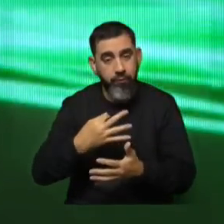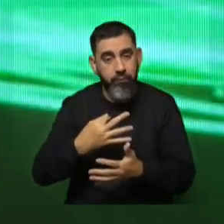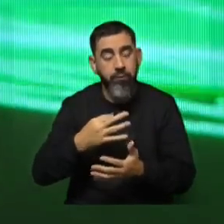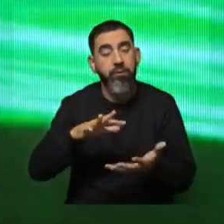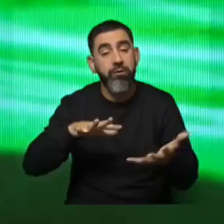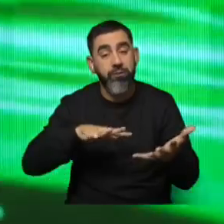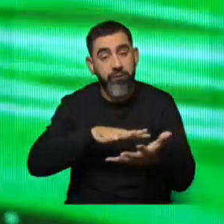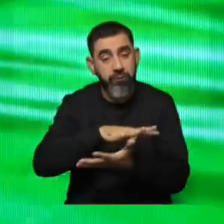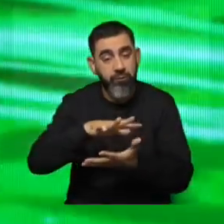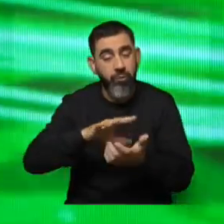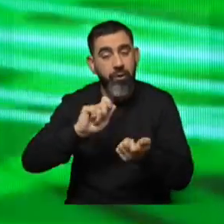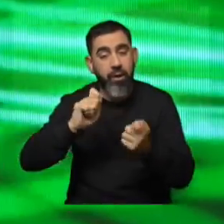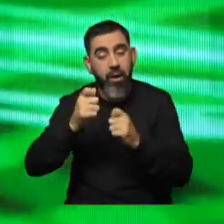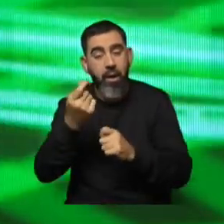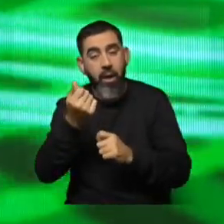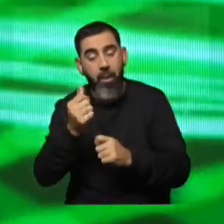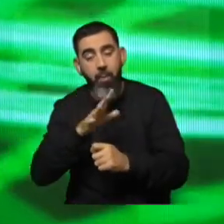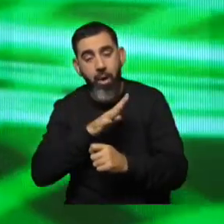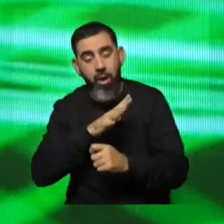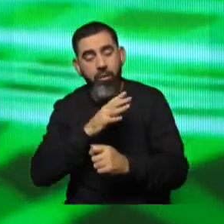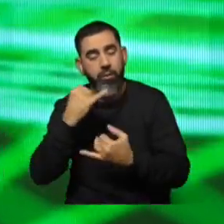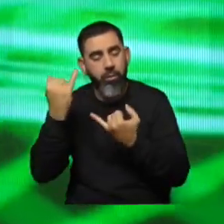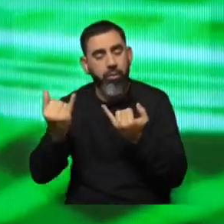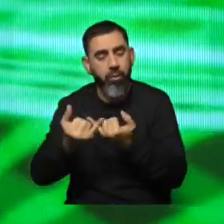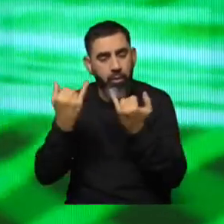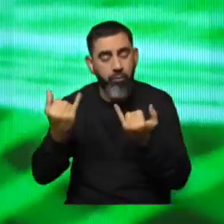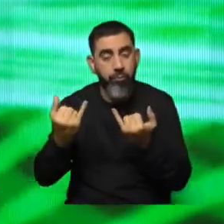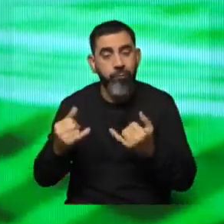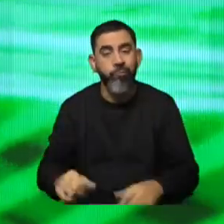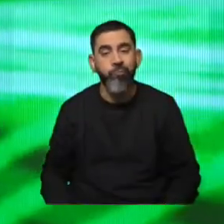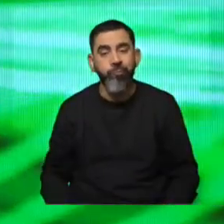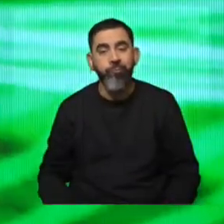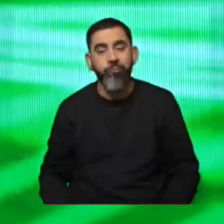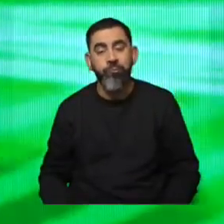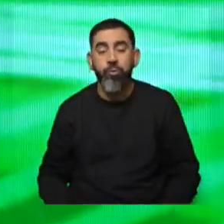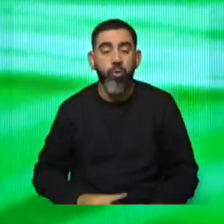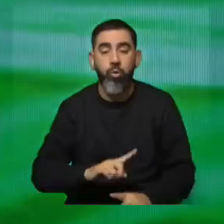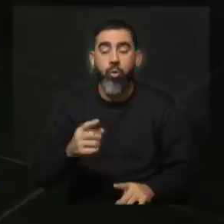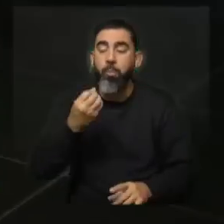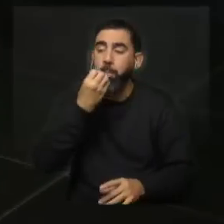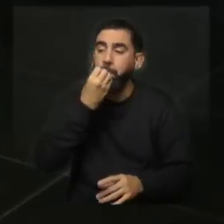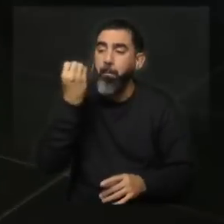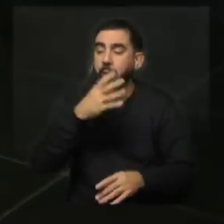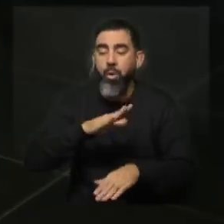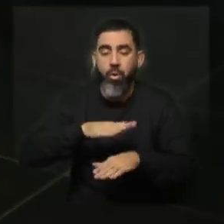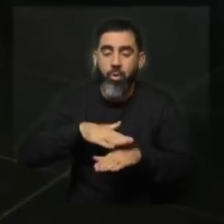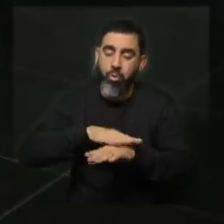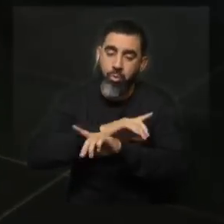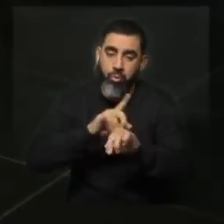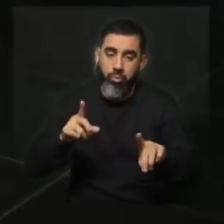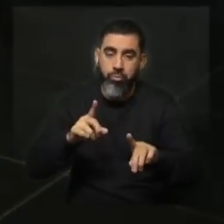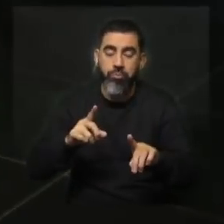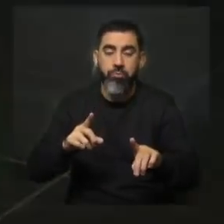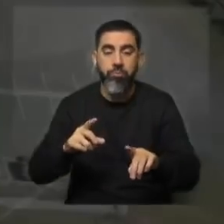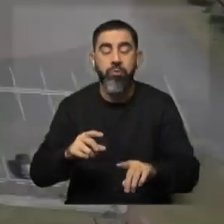con esta situación de este tipo de cambio desde hace muy buen tiempo y obviamente no no ha sido el mejor momento para el litoral con